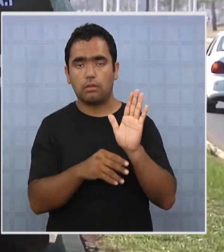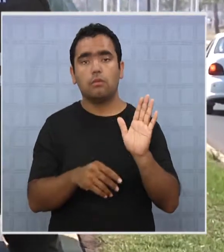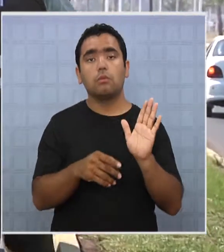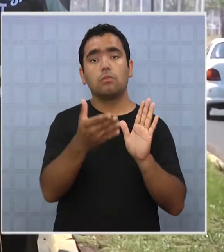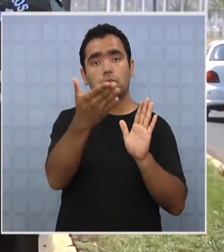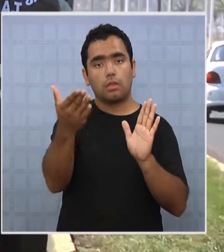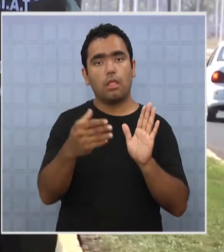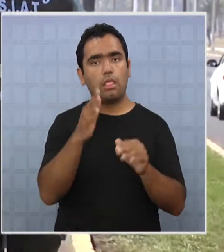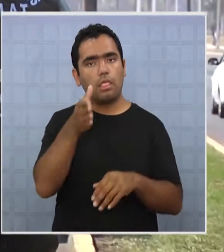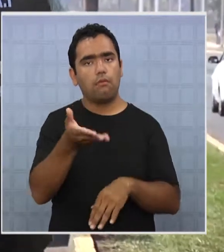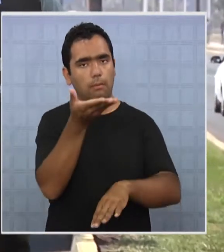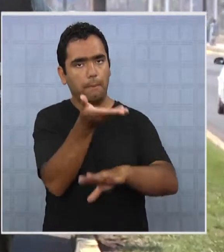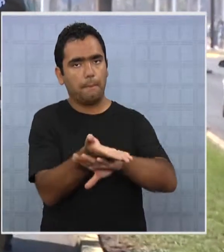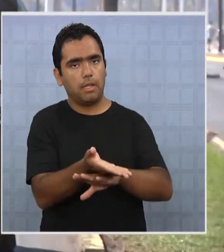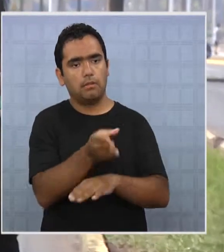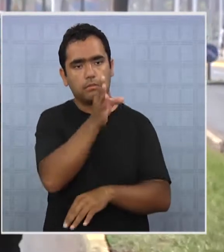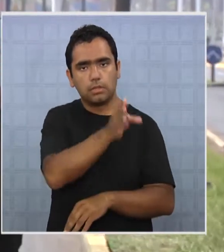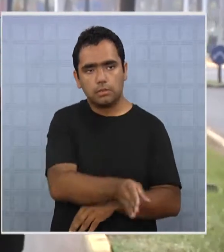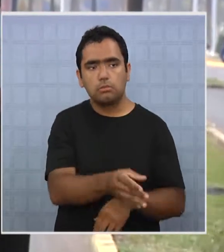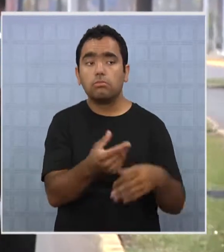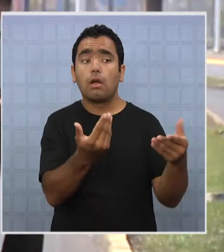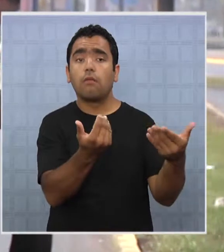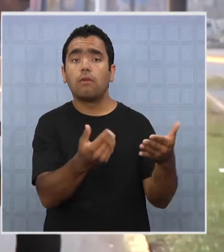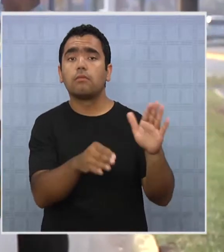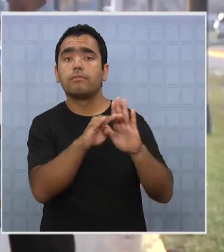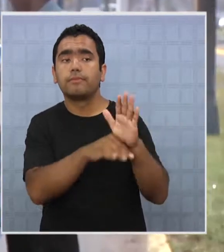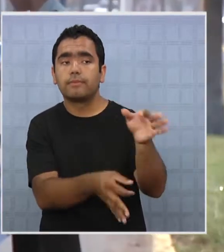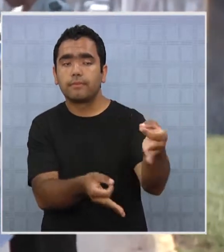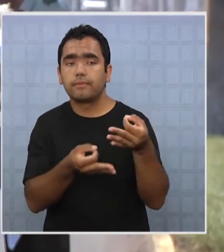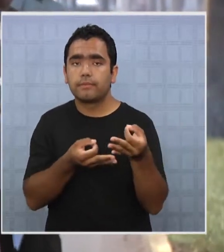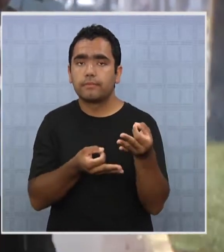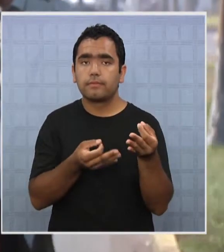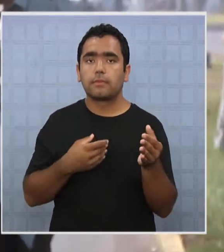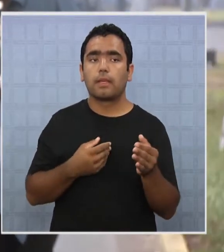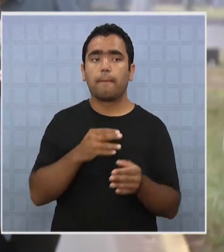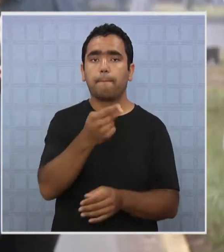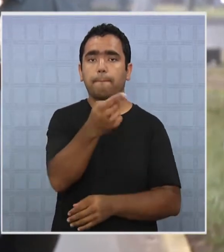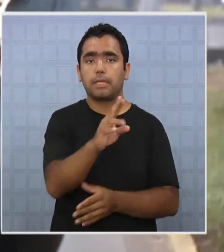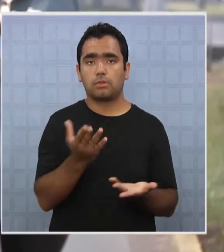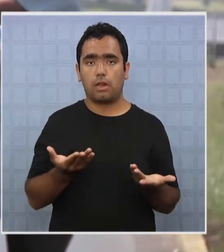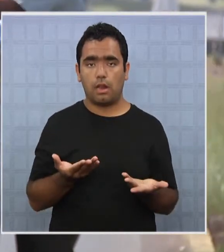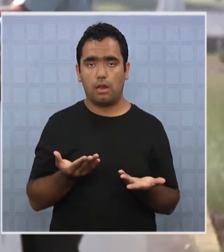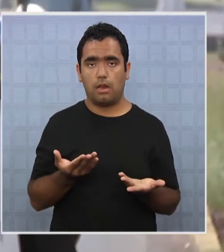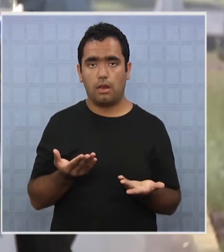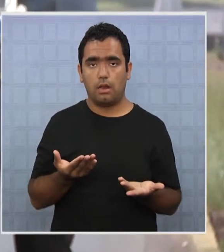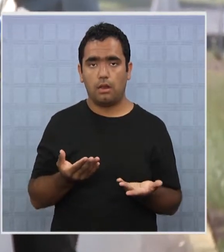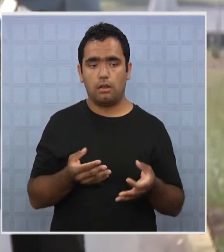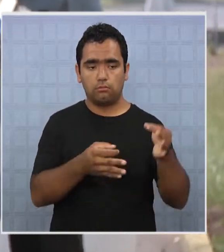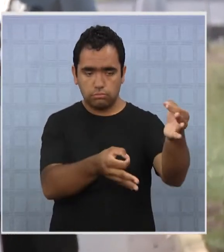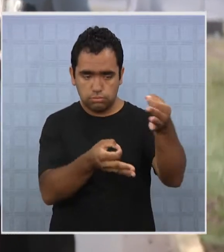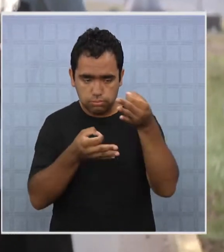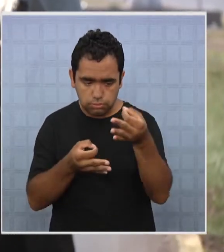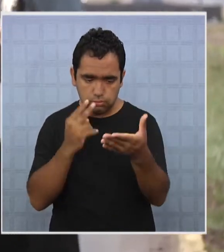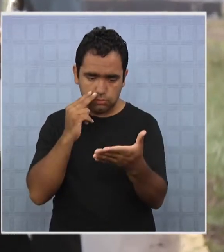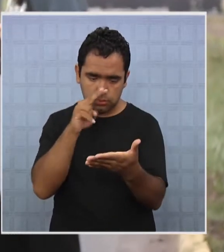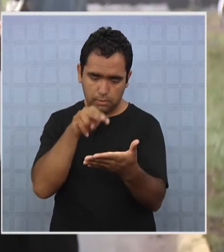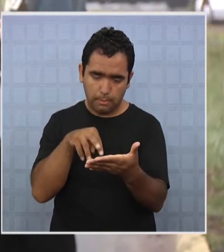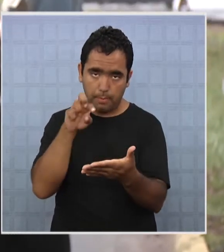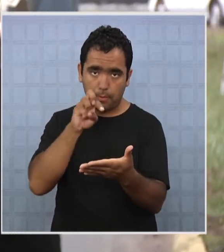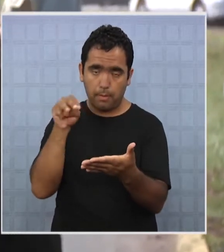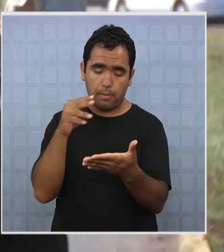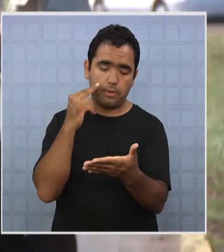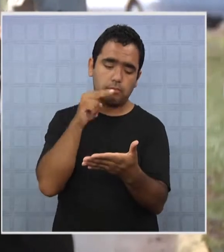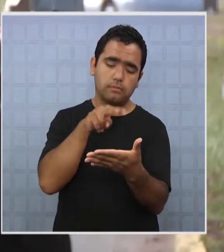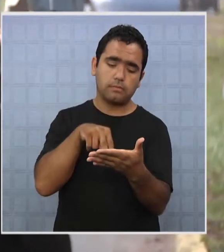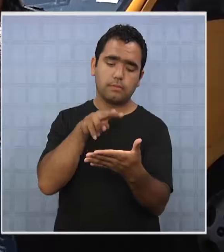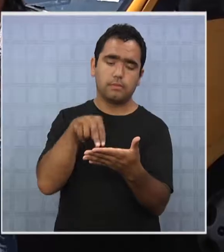Estas personas se van a tener que dirigir al registro civil, solicitar sus antecedentes personales y entregarlo al padre que va a